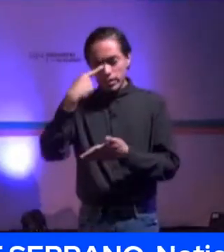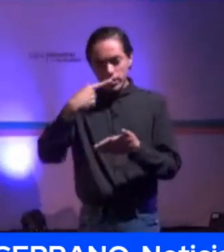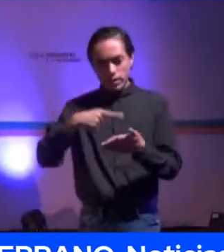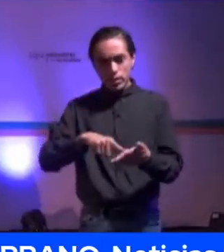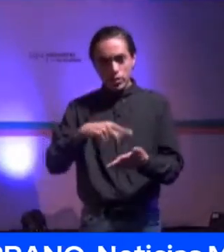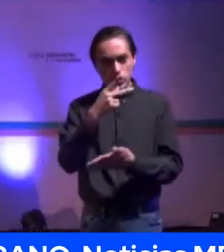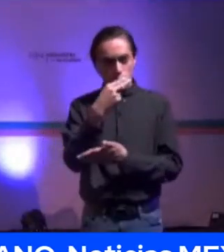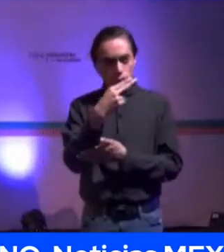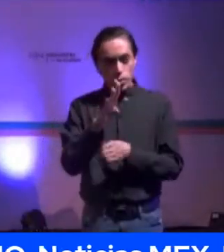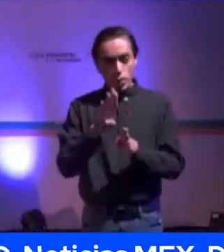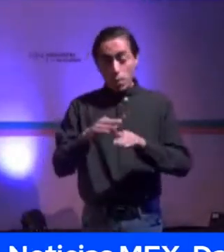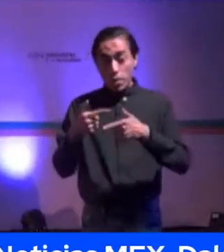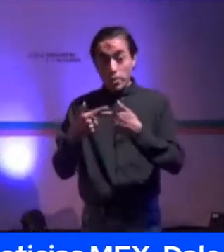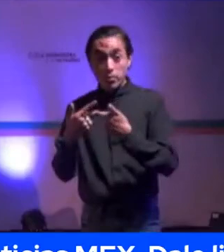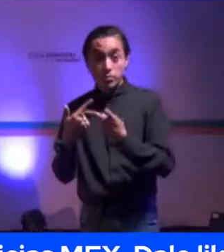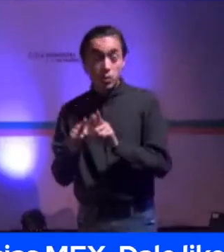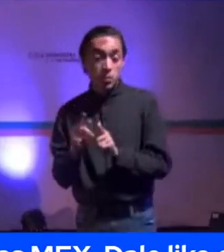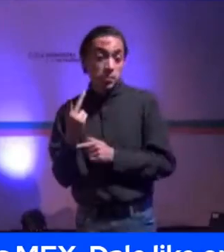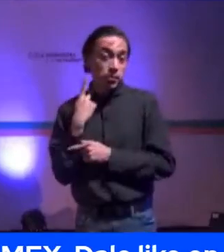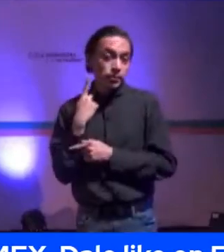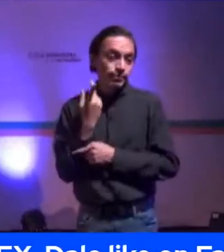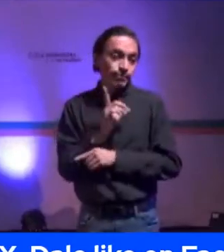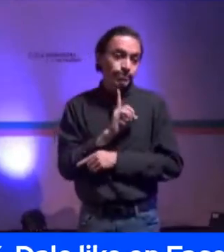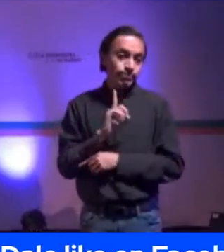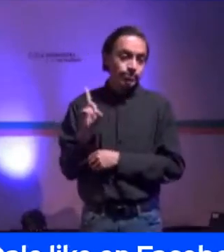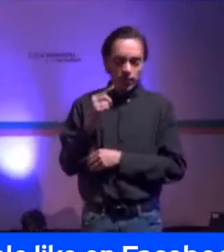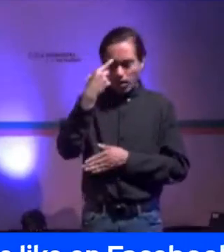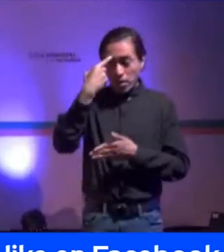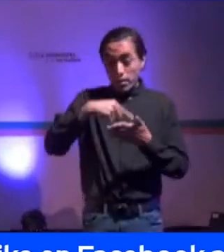muy a la derecha últimamente. Pero bueno,